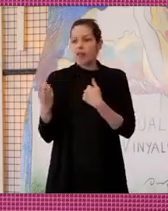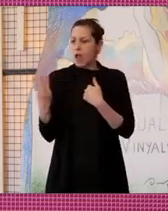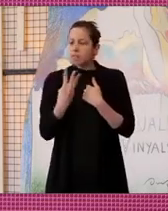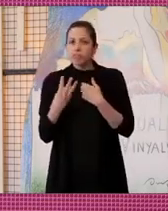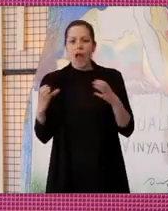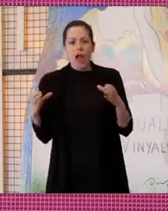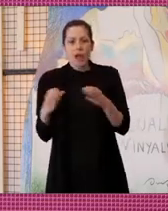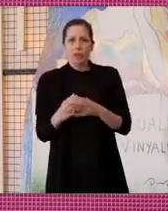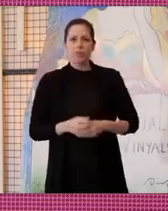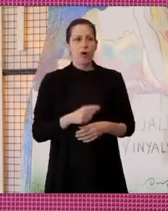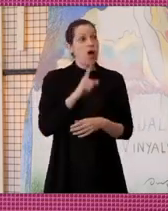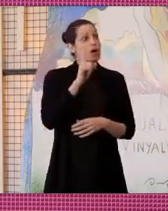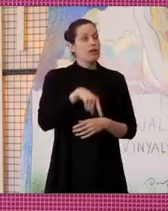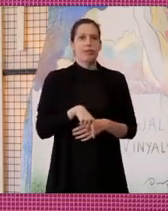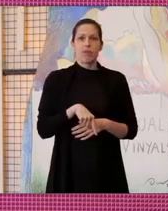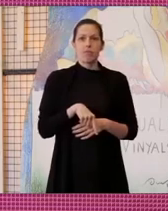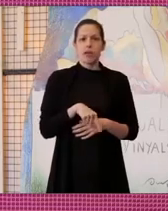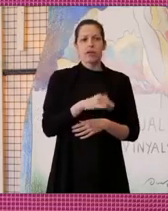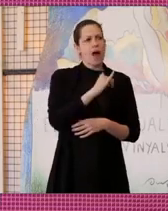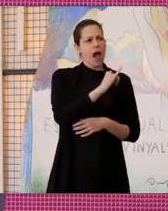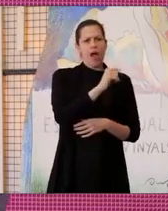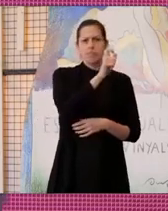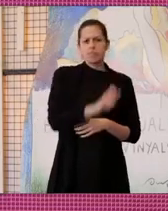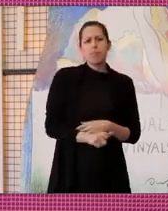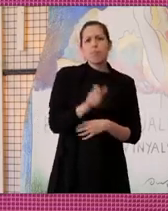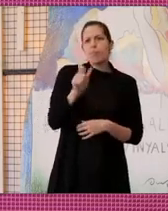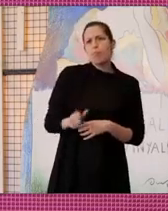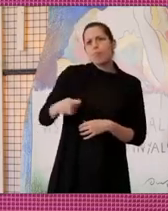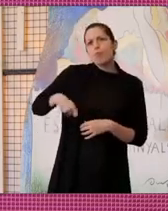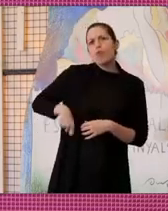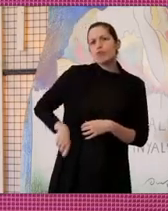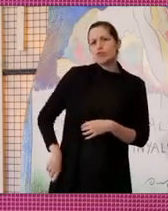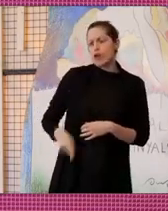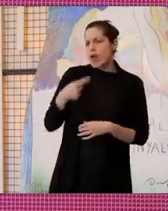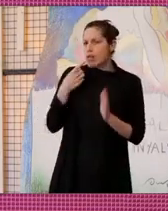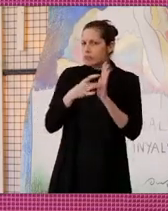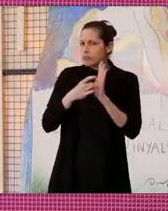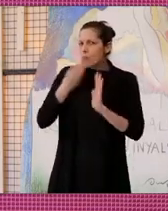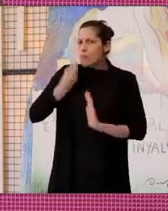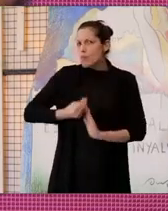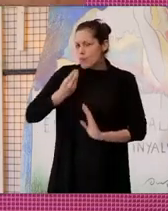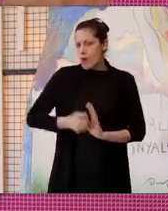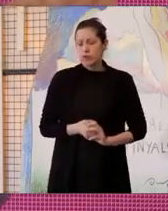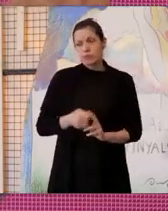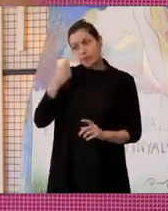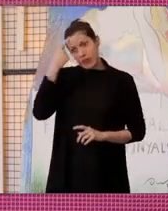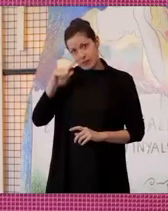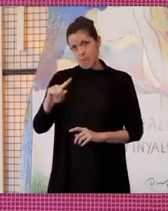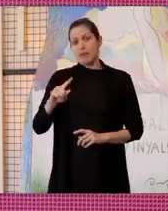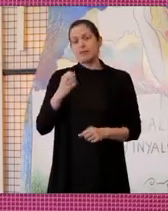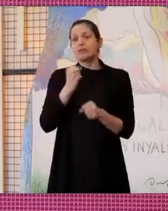profesionales muy buenos vosotros todos sabréis que trabajar en Naciones Unidas bueno trabajar en organismos